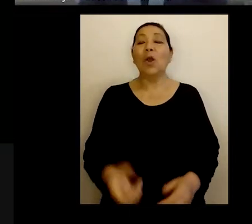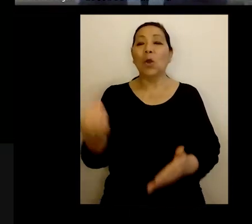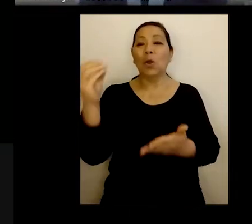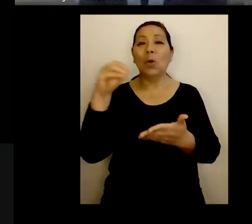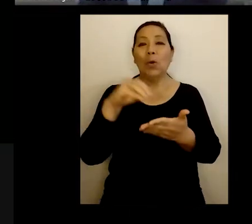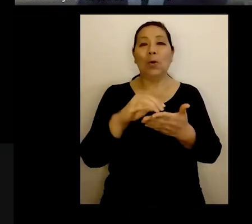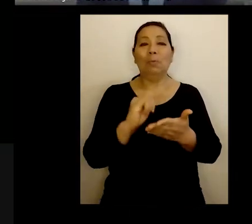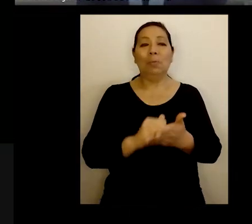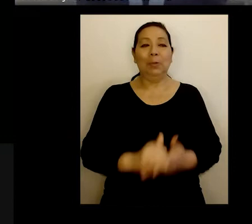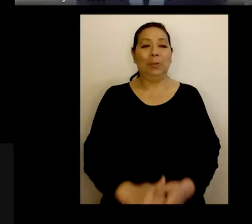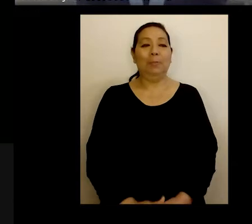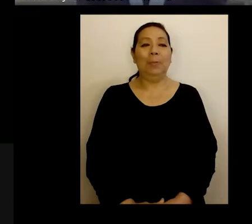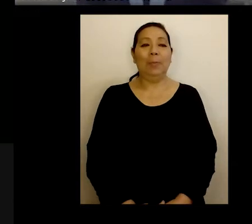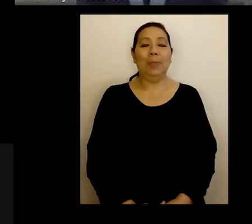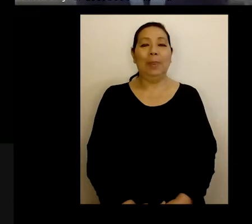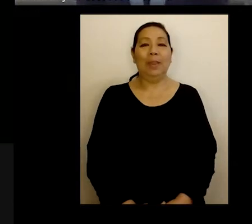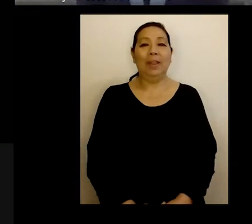corpus,